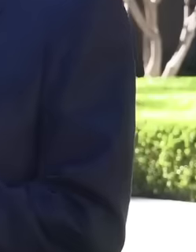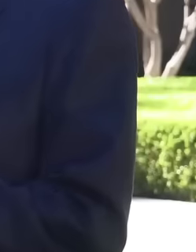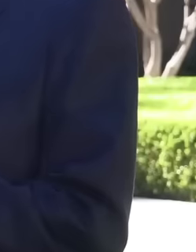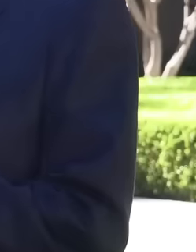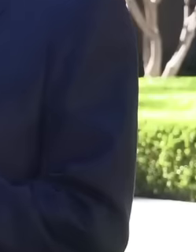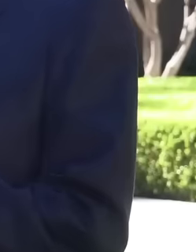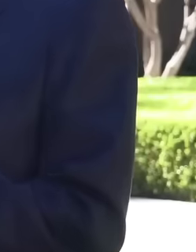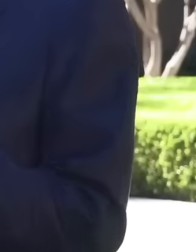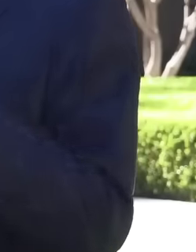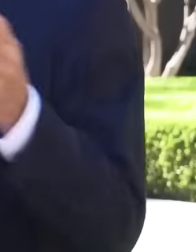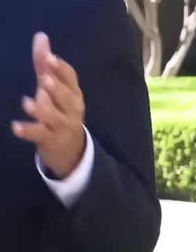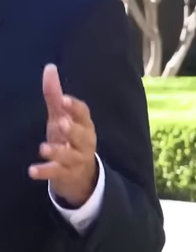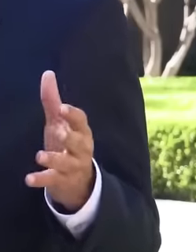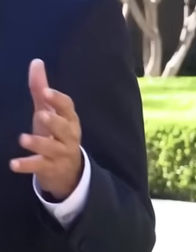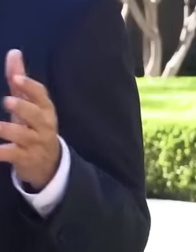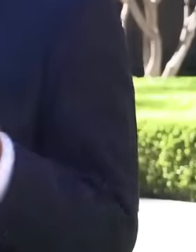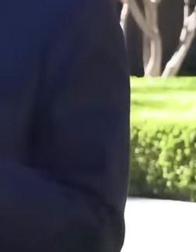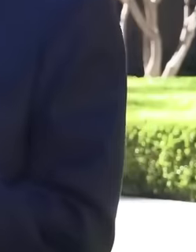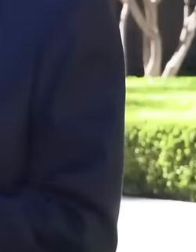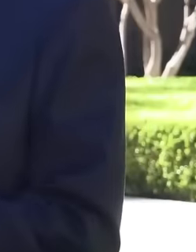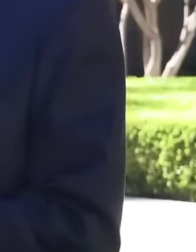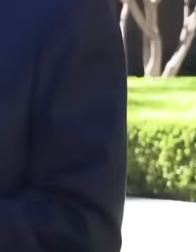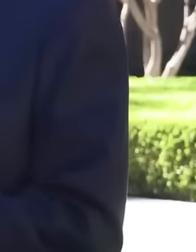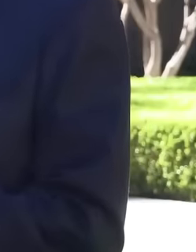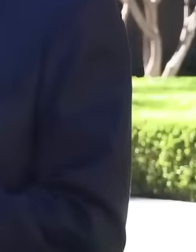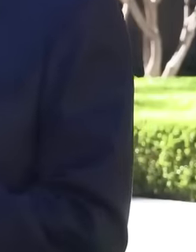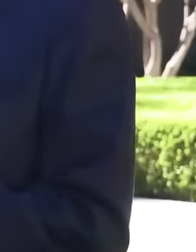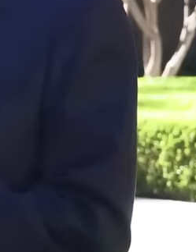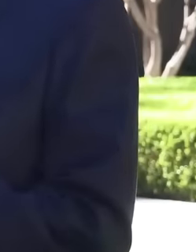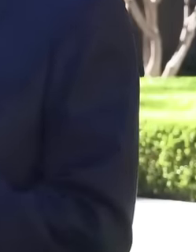vayan liquidando sus deudas.